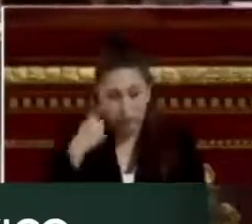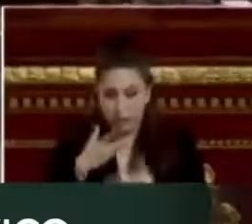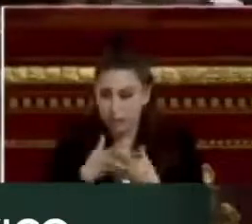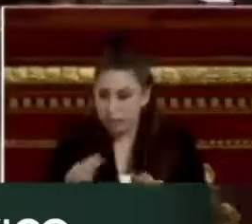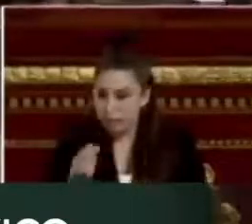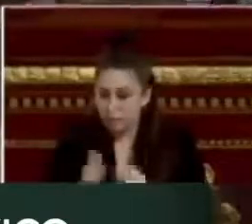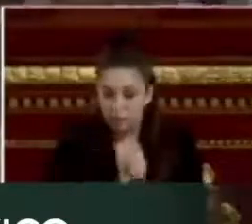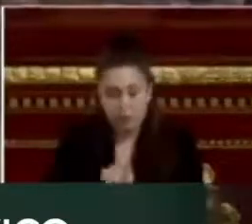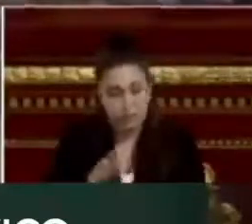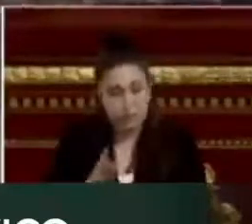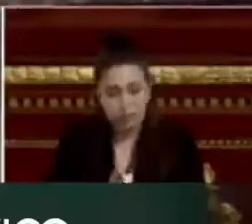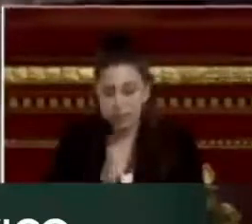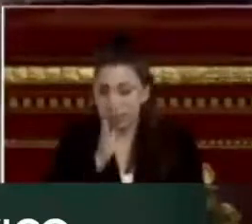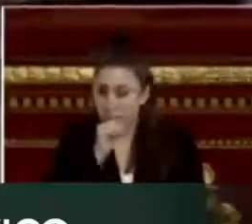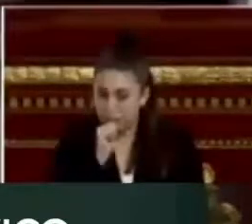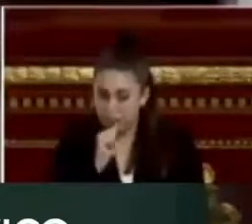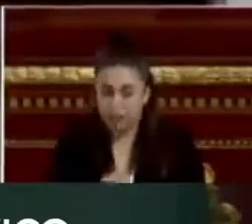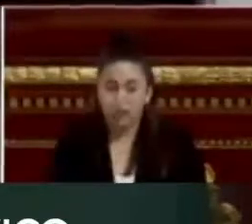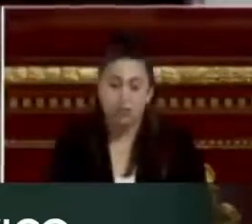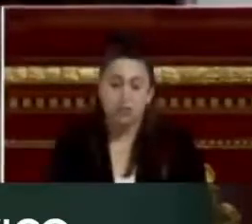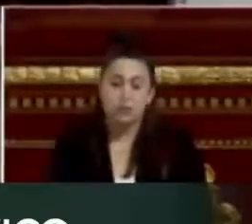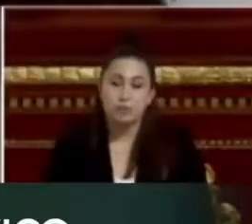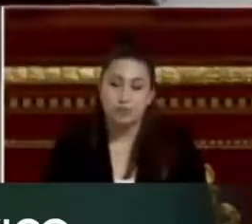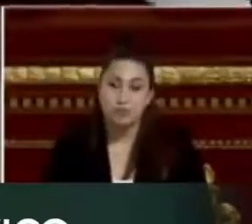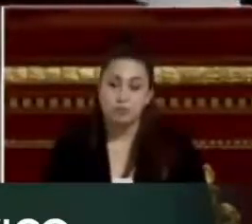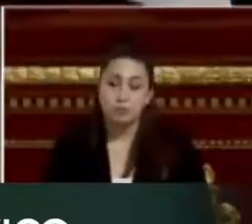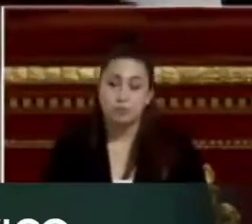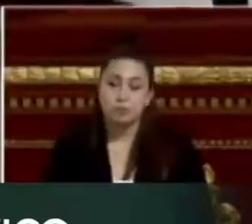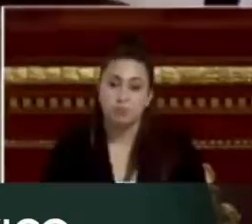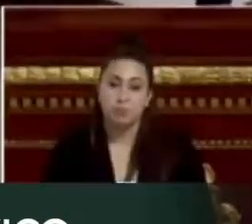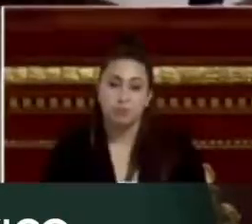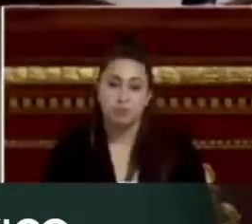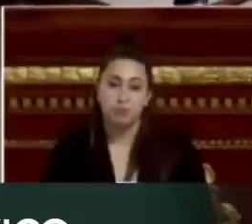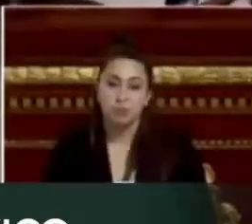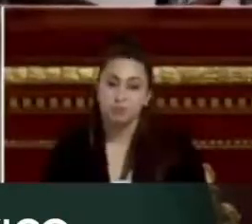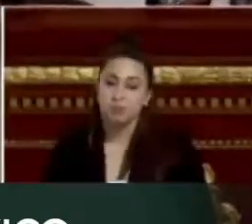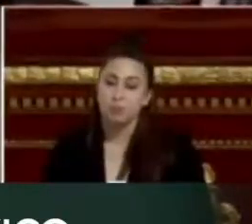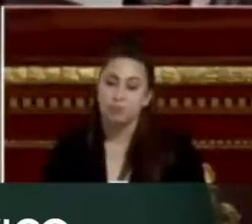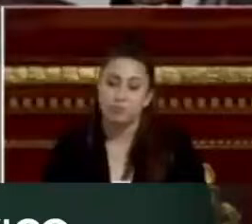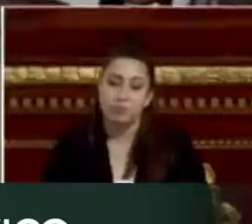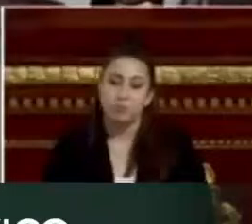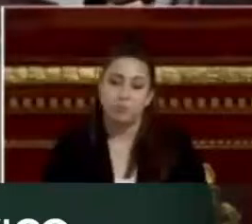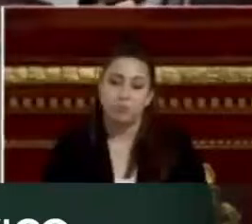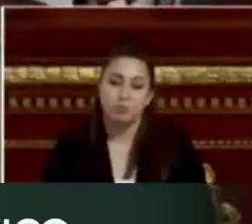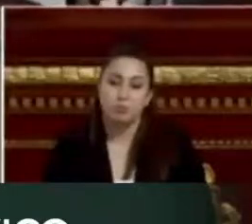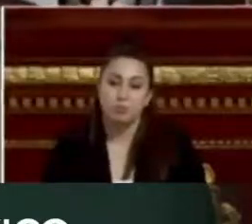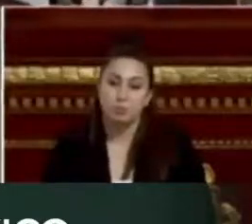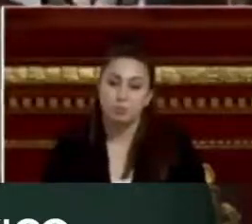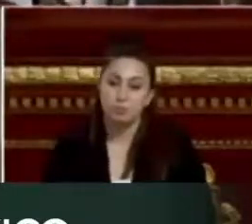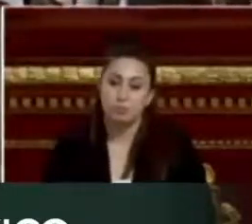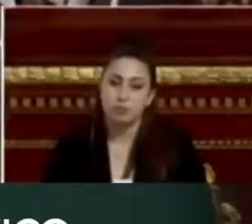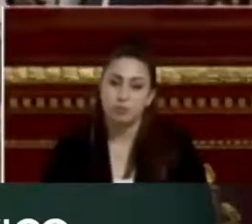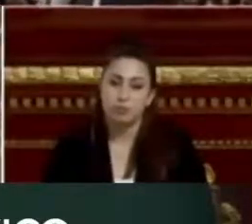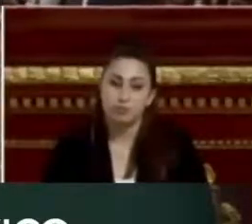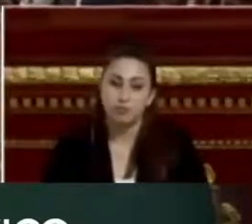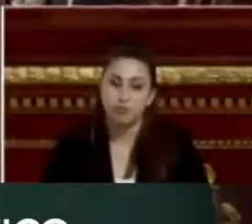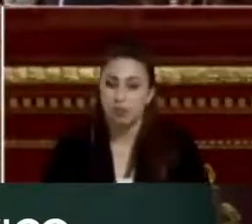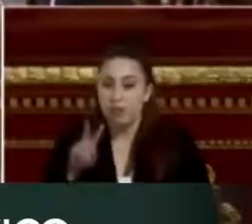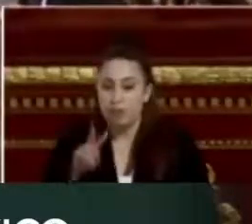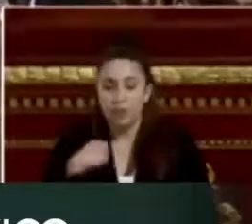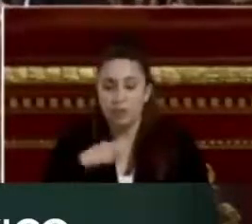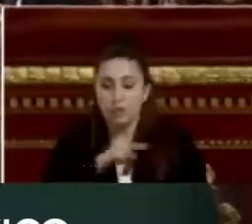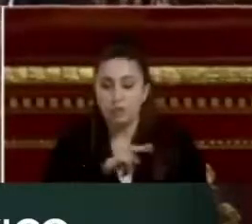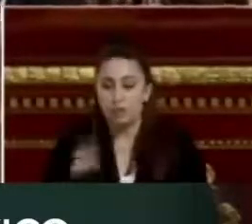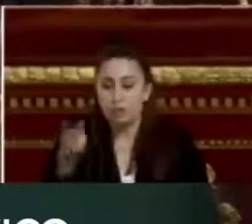Anticipó además que el próximo martes, durante la sesión ordinaria, presentará un punto de acuerdo para que, desde el legislativo, exhorten a la Contraloría a